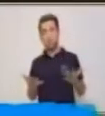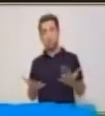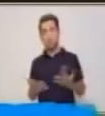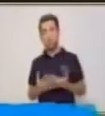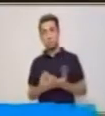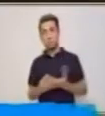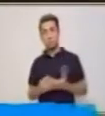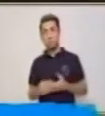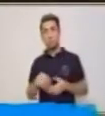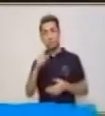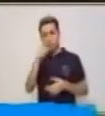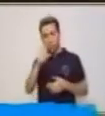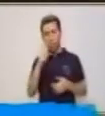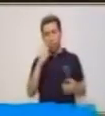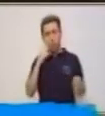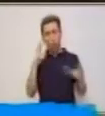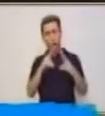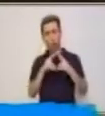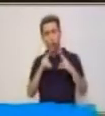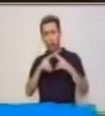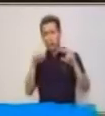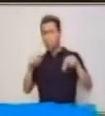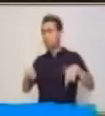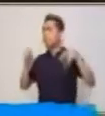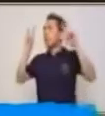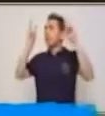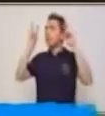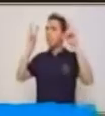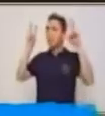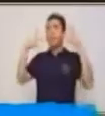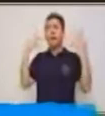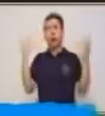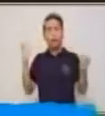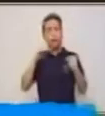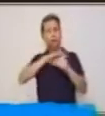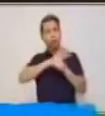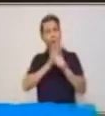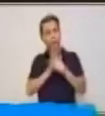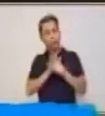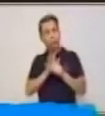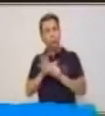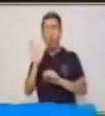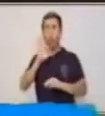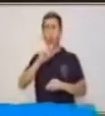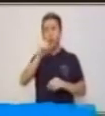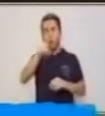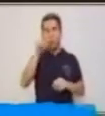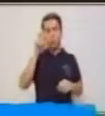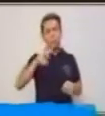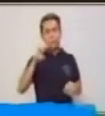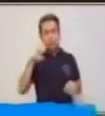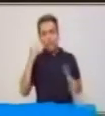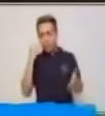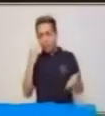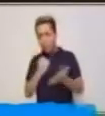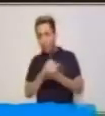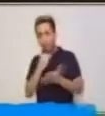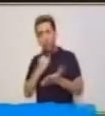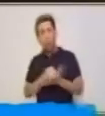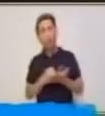¿Conocen acerca de lo que estamos hablando o necesitan investigar más?